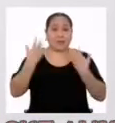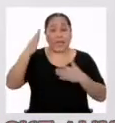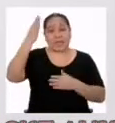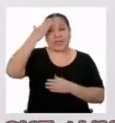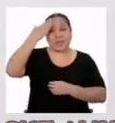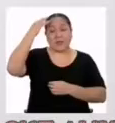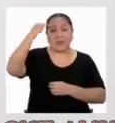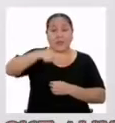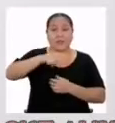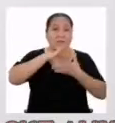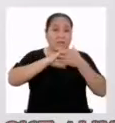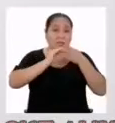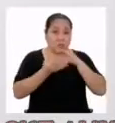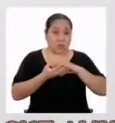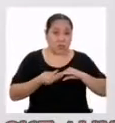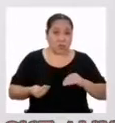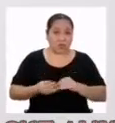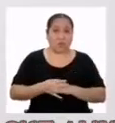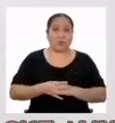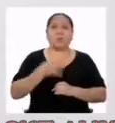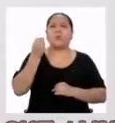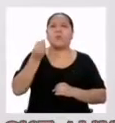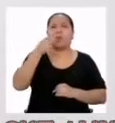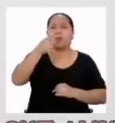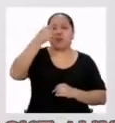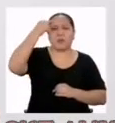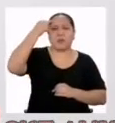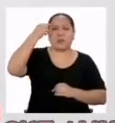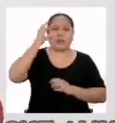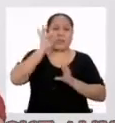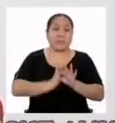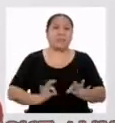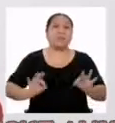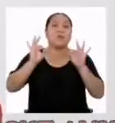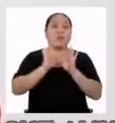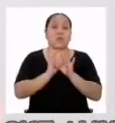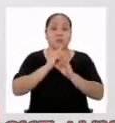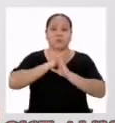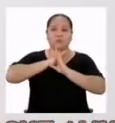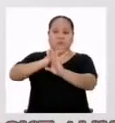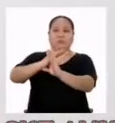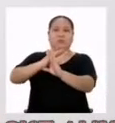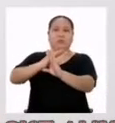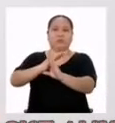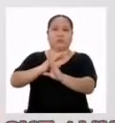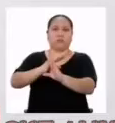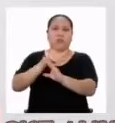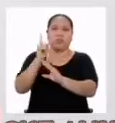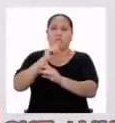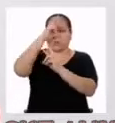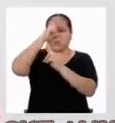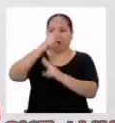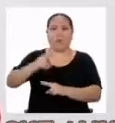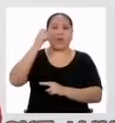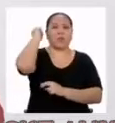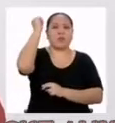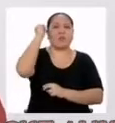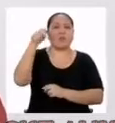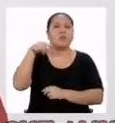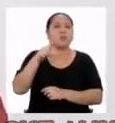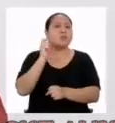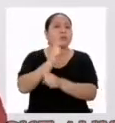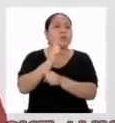cuenta esta historia, ¿por qué crees que es importante frenar la vulneración del derecho a la educación